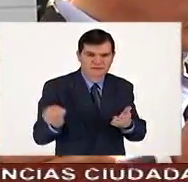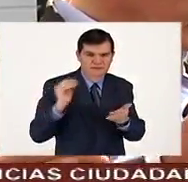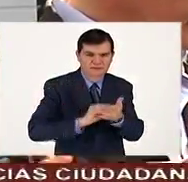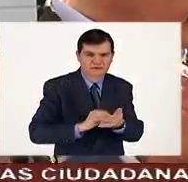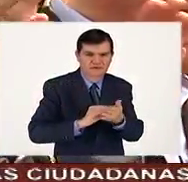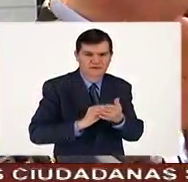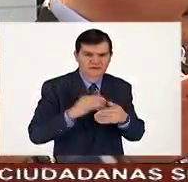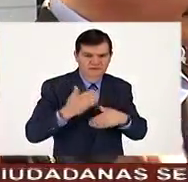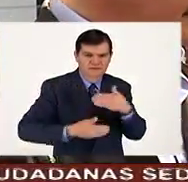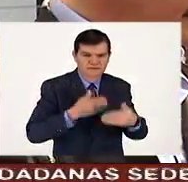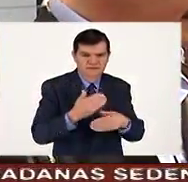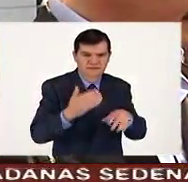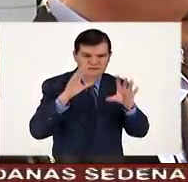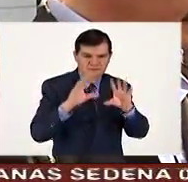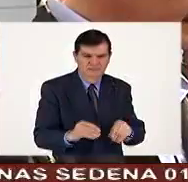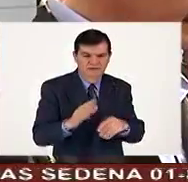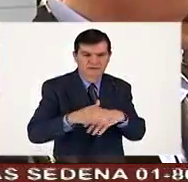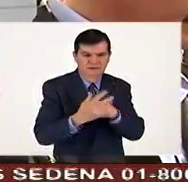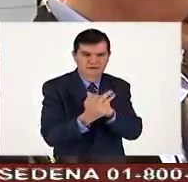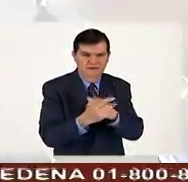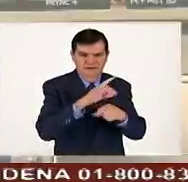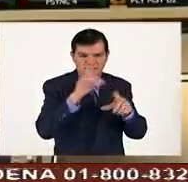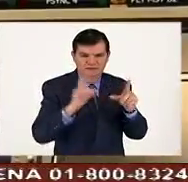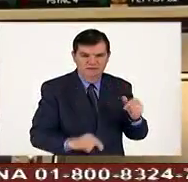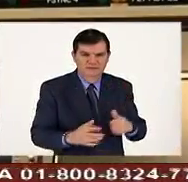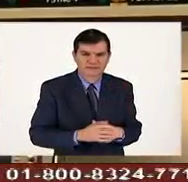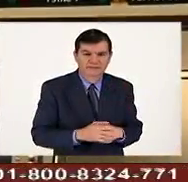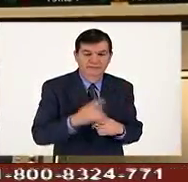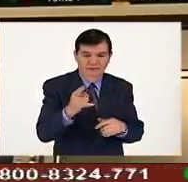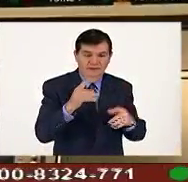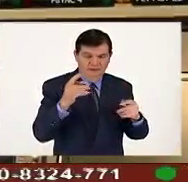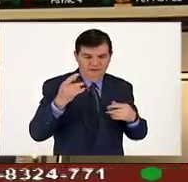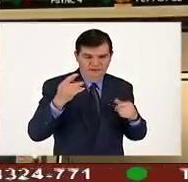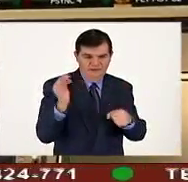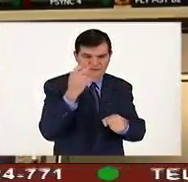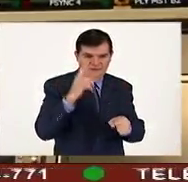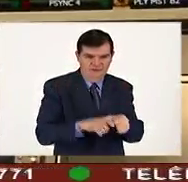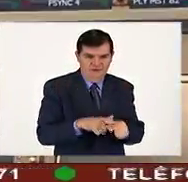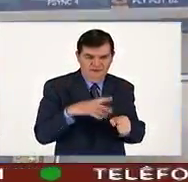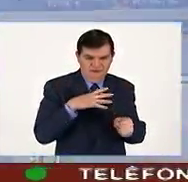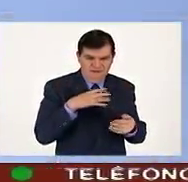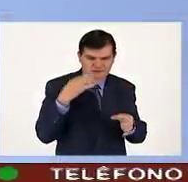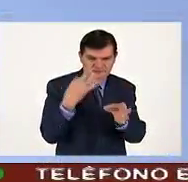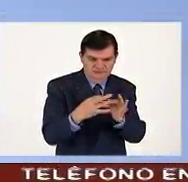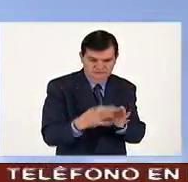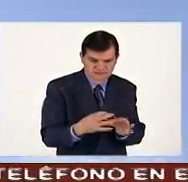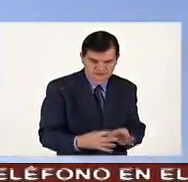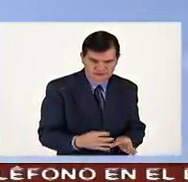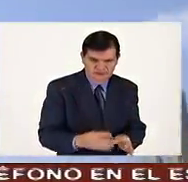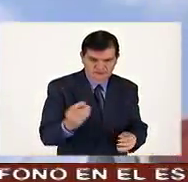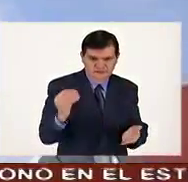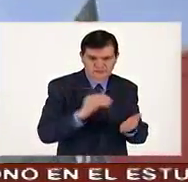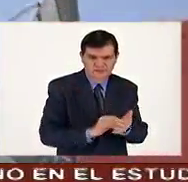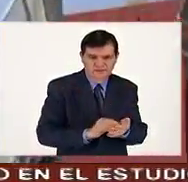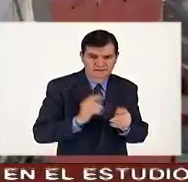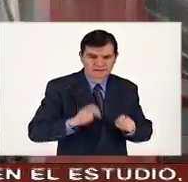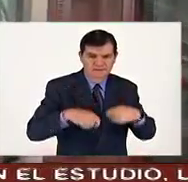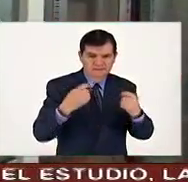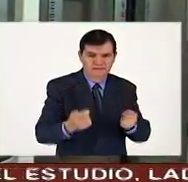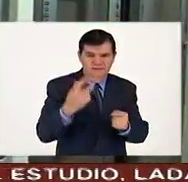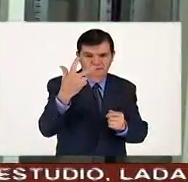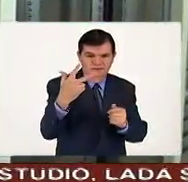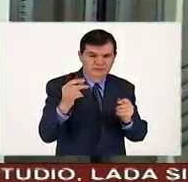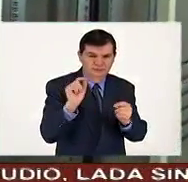prudente y procedente, el apagón analógico en todo el país. El funcionario federal explicó que para cumplir con esa misión se han entregado hasta el